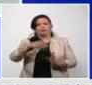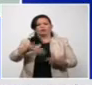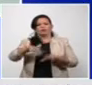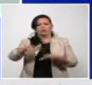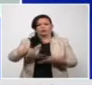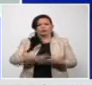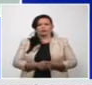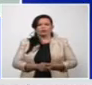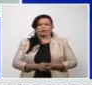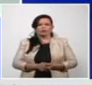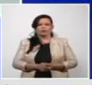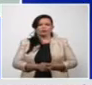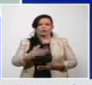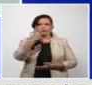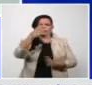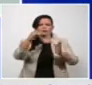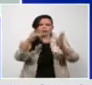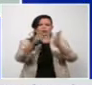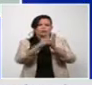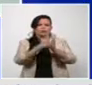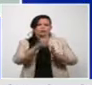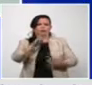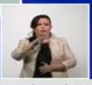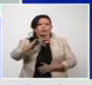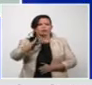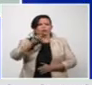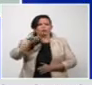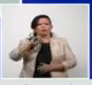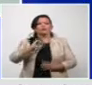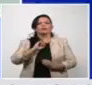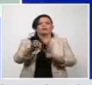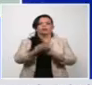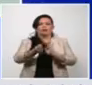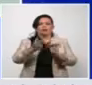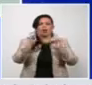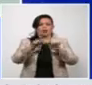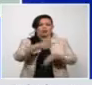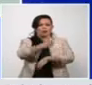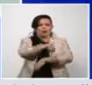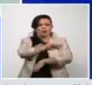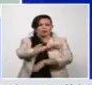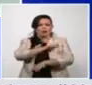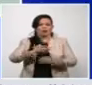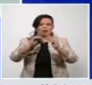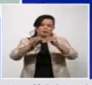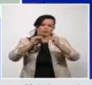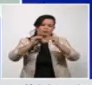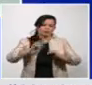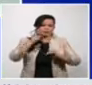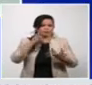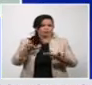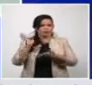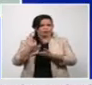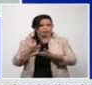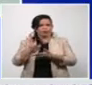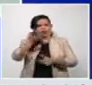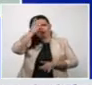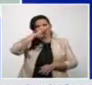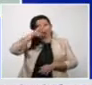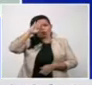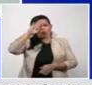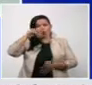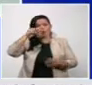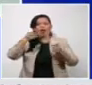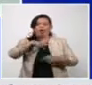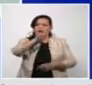53.379 casos confirmados. España, que ahí están los datos, y Cuba, que también me preguntaban ayer entre